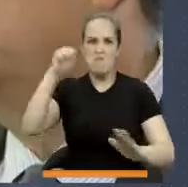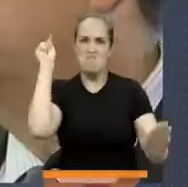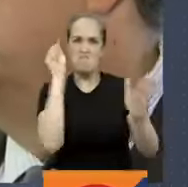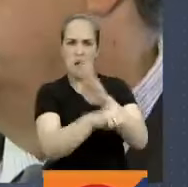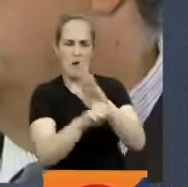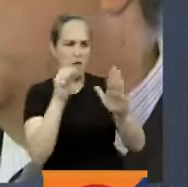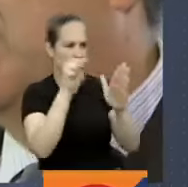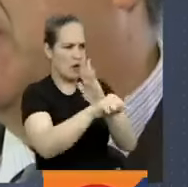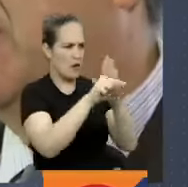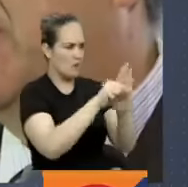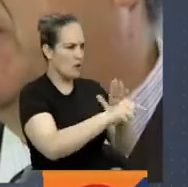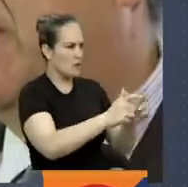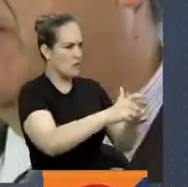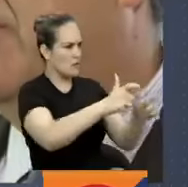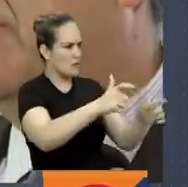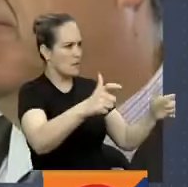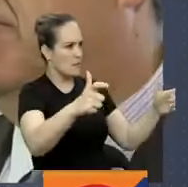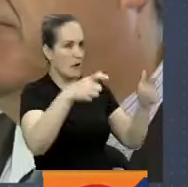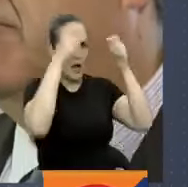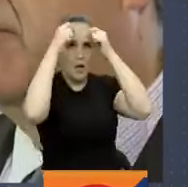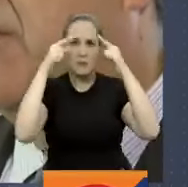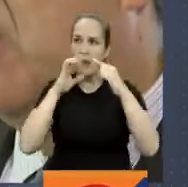que ha estado completamente